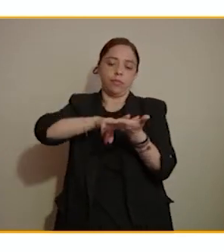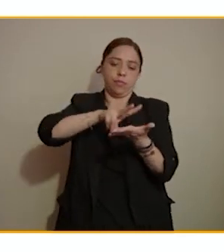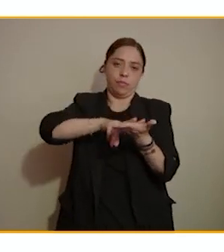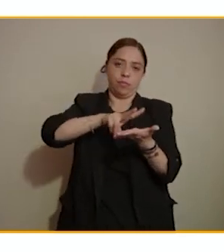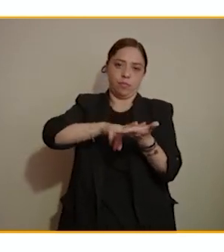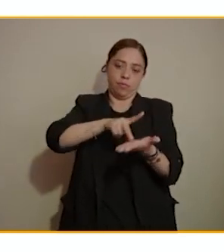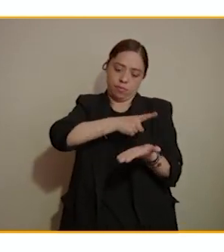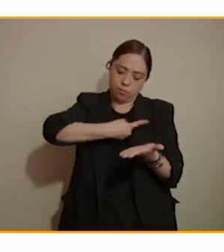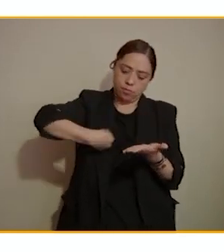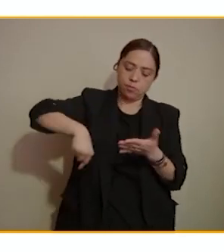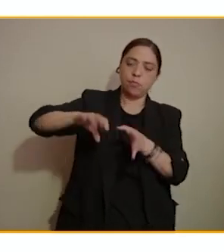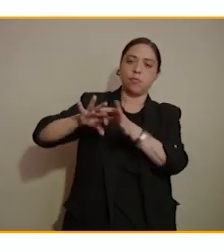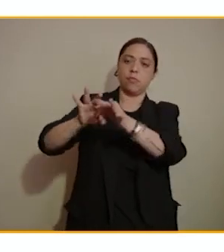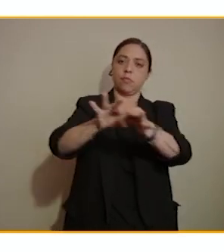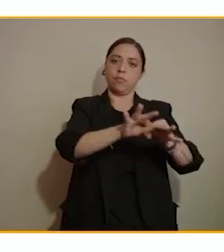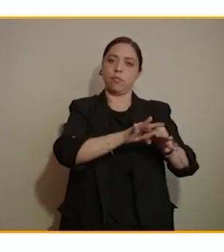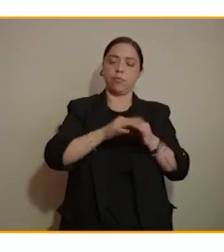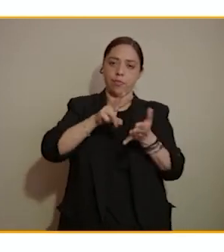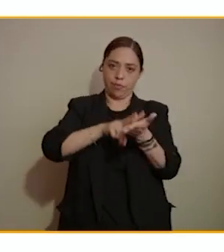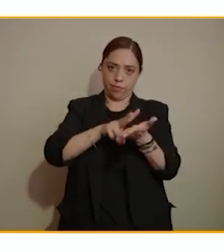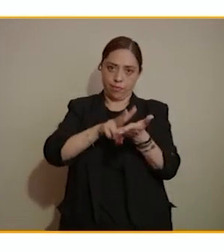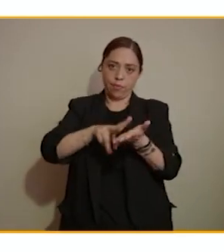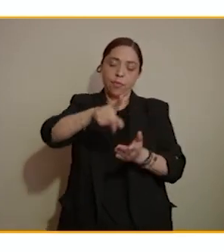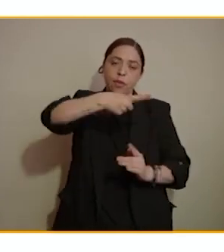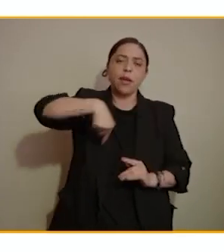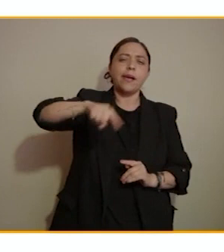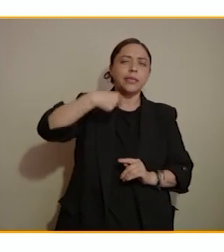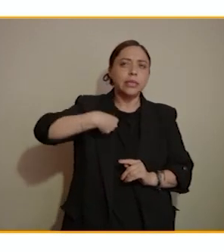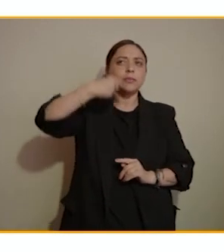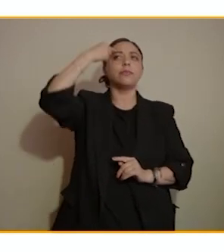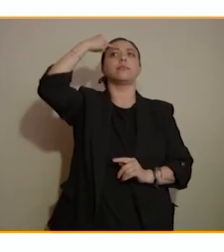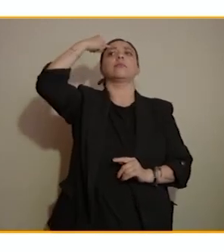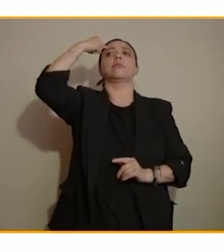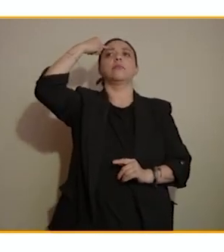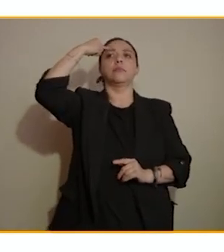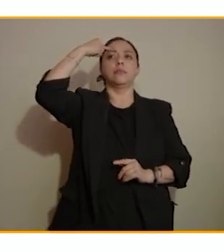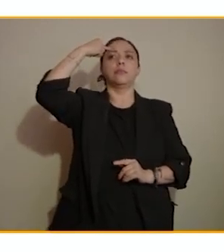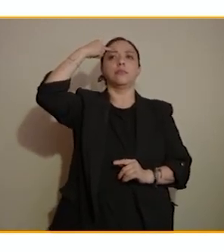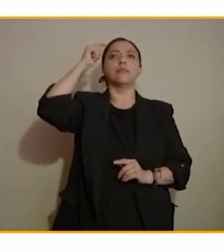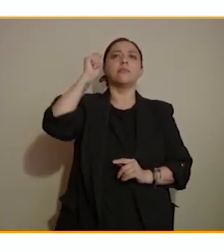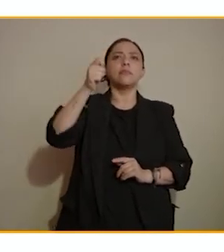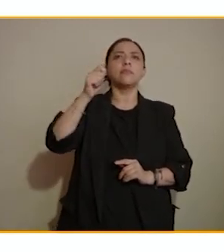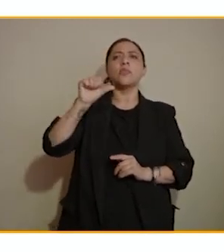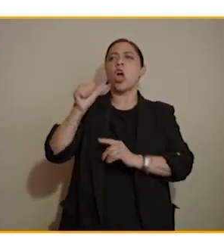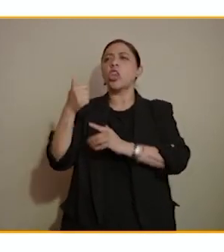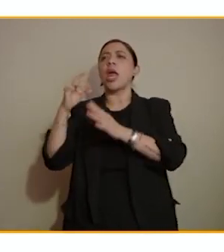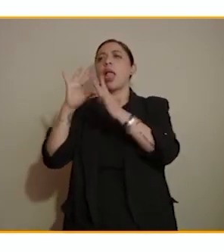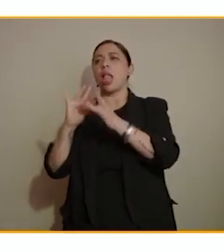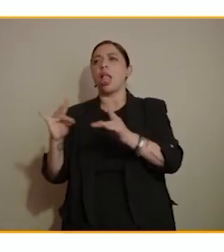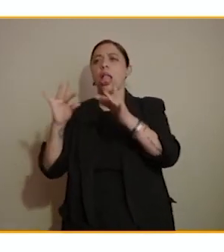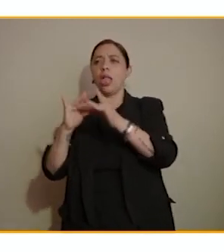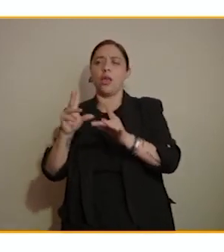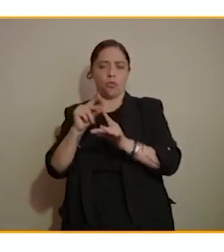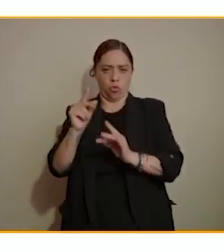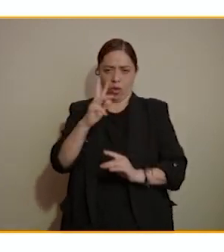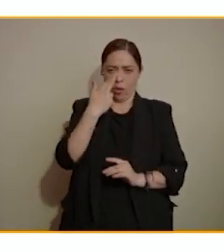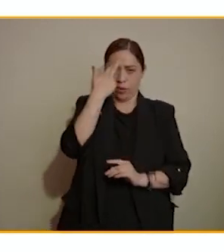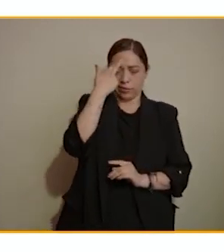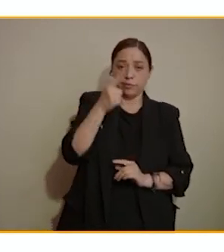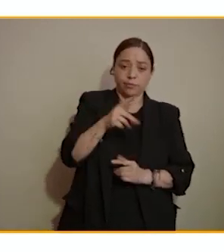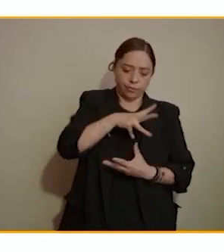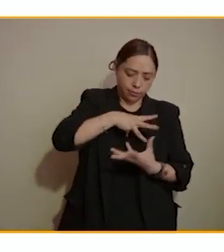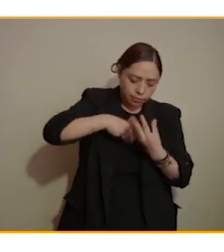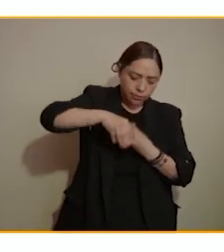cadenas de valor. Y quiero que se queden con esa idea, desechen las demás si quieren, pero hablar de sostenibilidad,